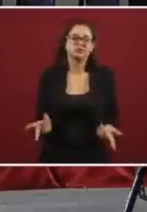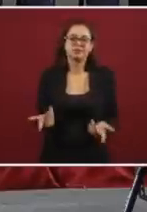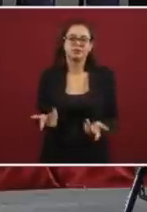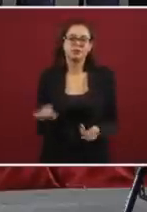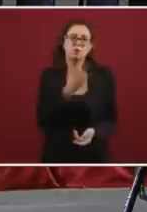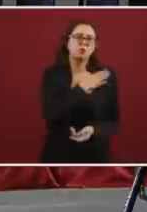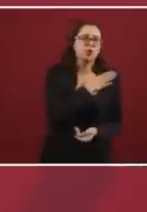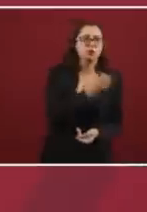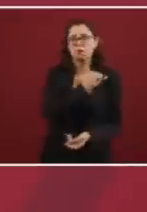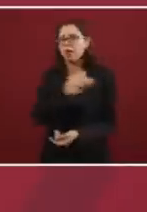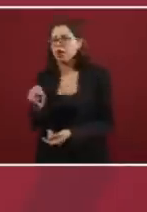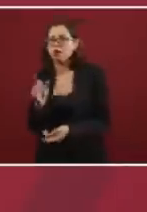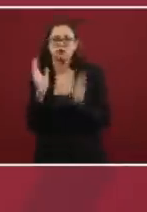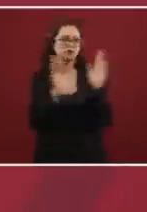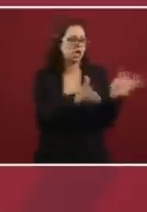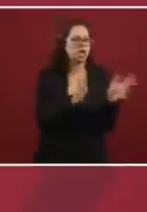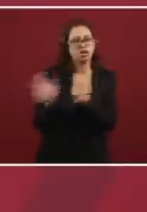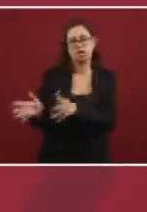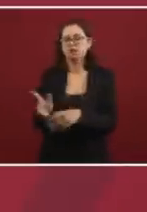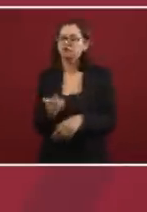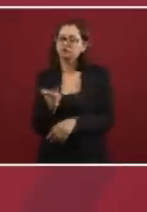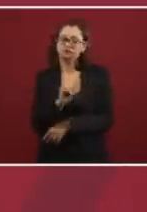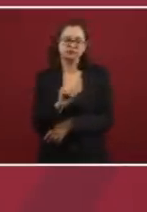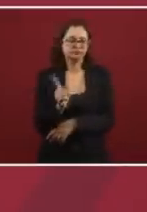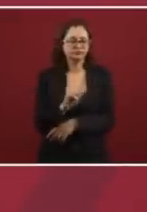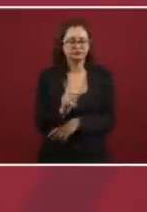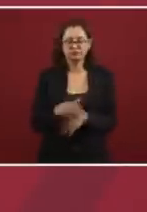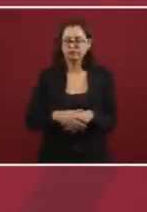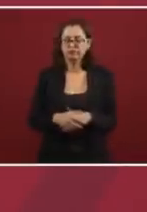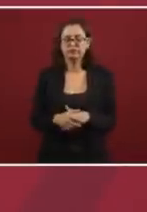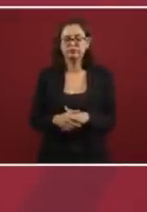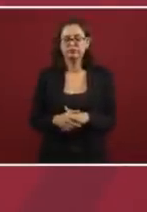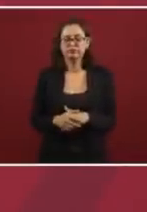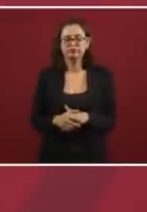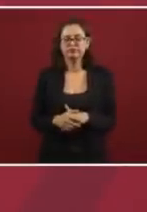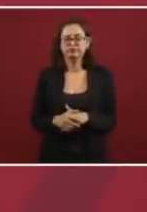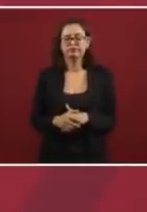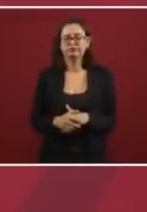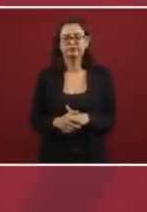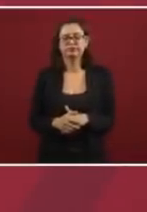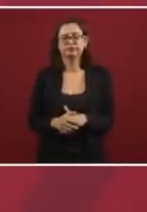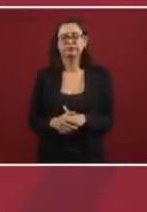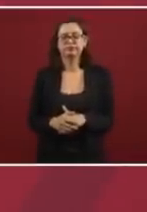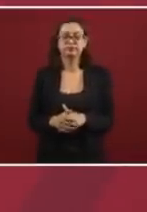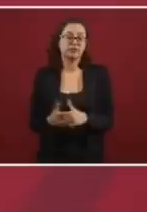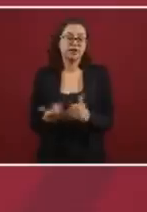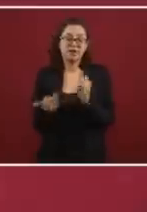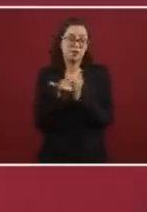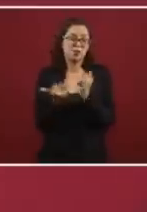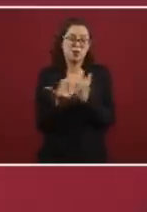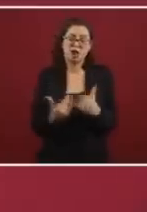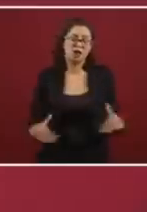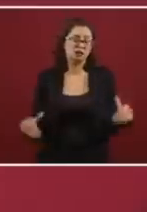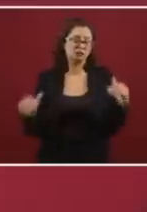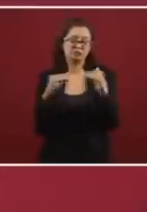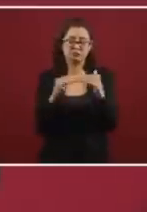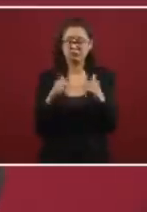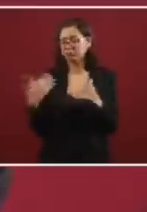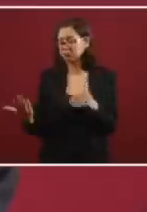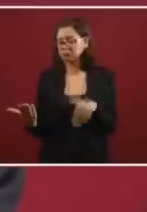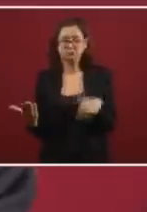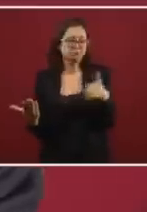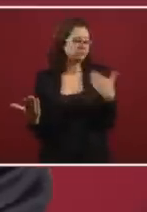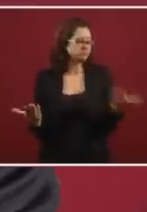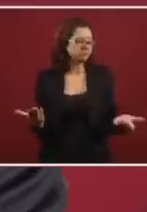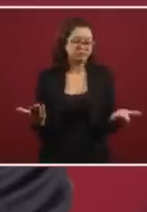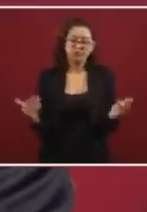malos aquí insisto este los dos la dos en